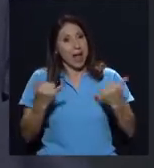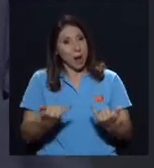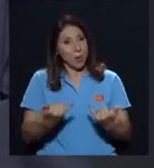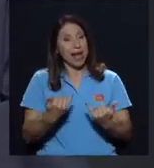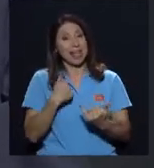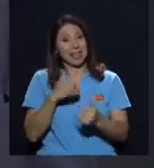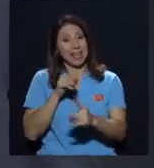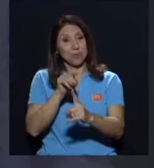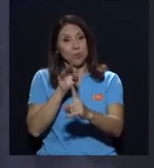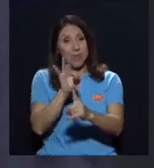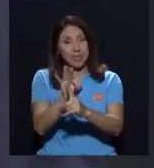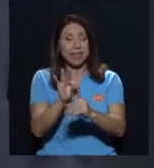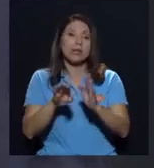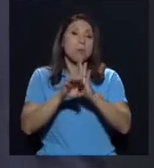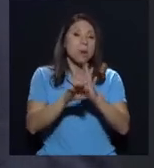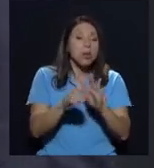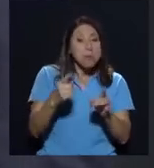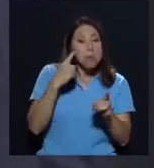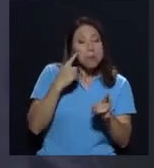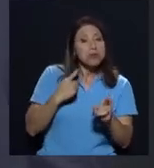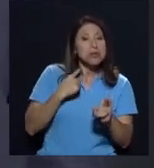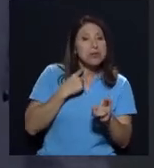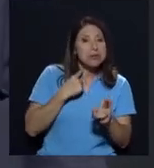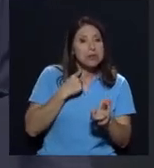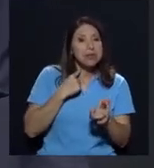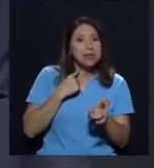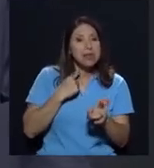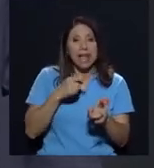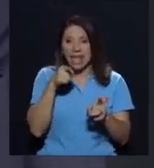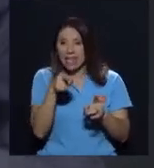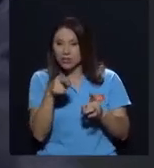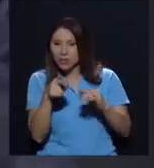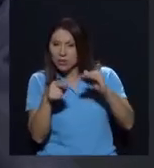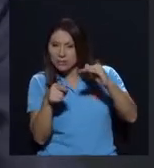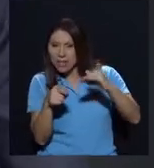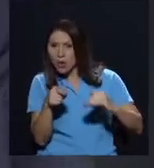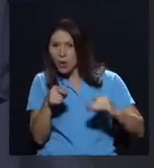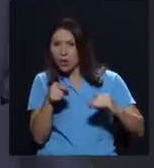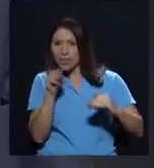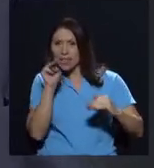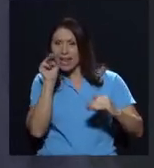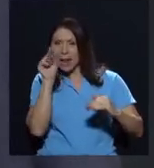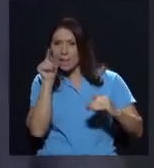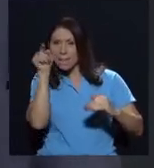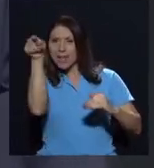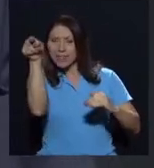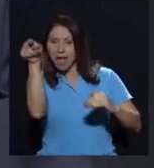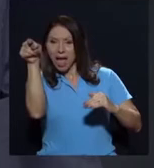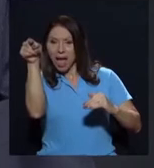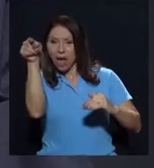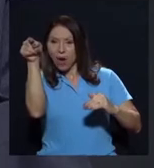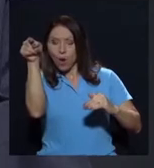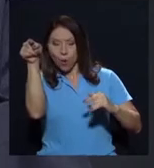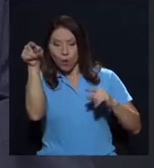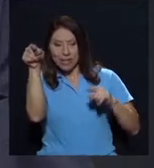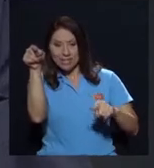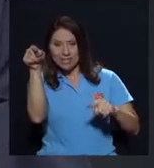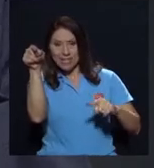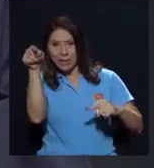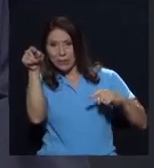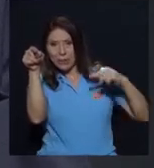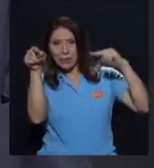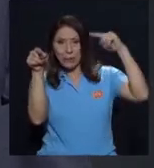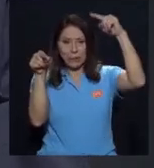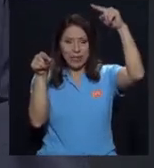si la inflación observada es menor de la meta o si es superior a la de la mente el banco central va a tener que adoptar medidas